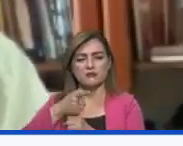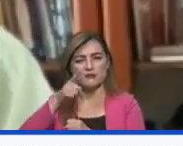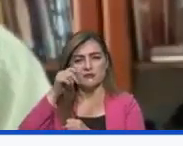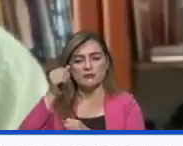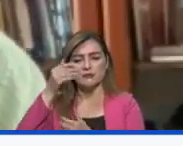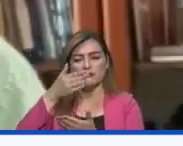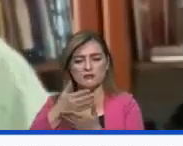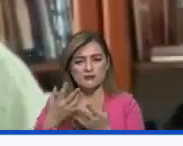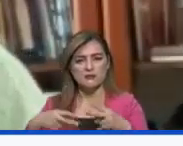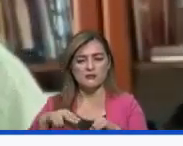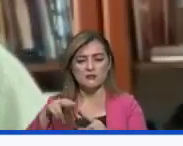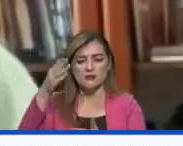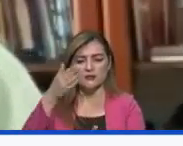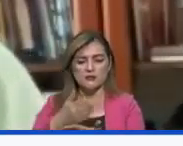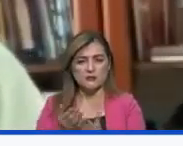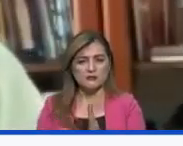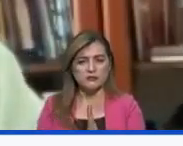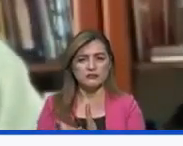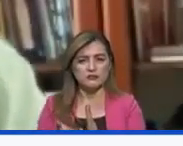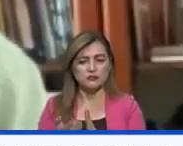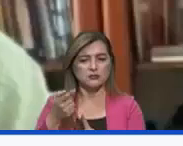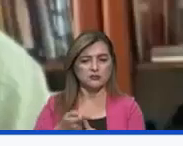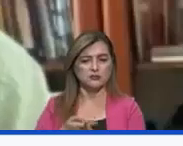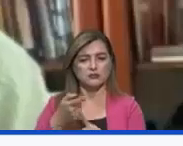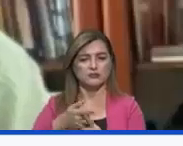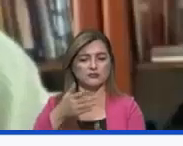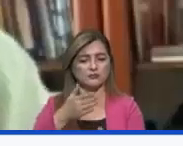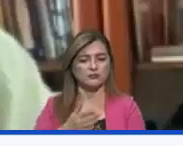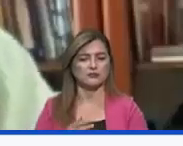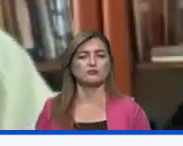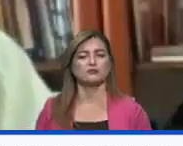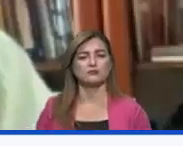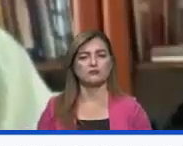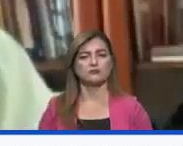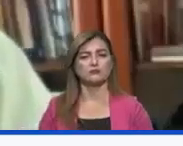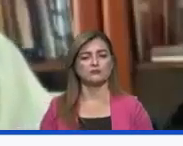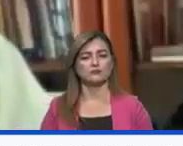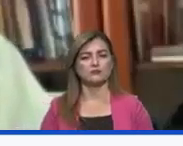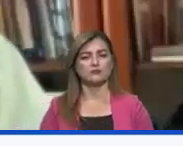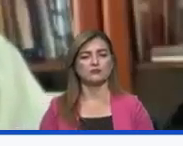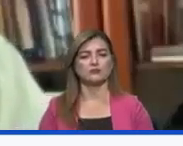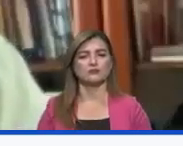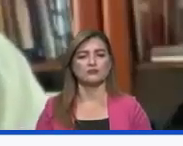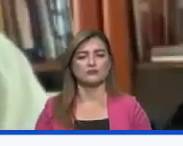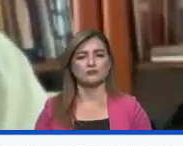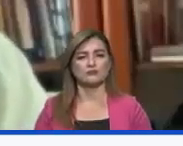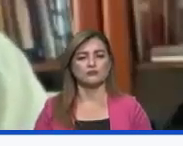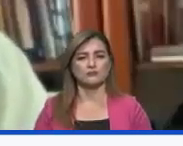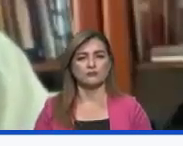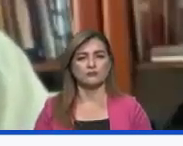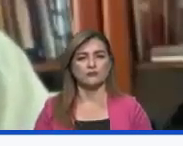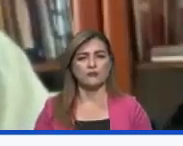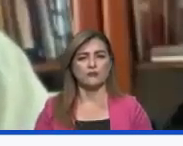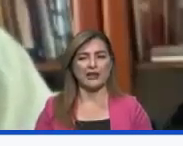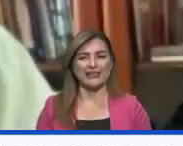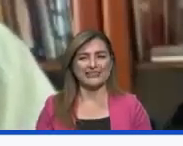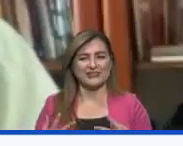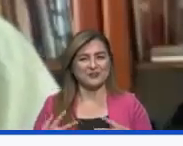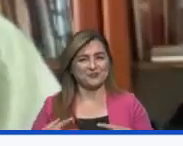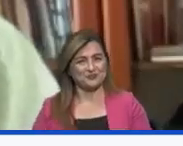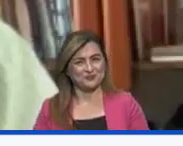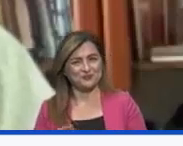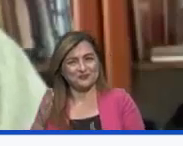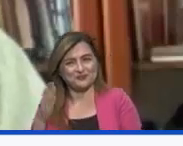que suspendió esos incrementos mensuales en función de los precios internacionales. Si no estaban congelados en este momento, el